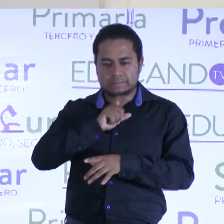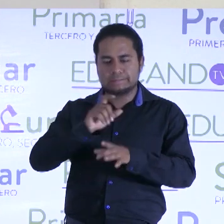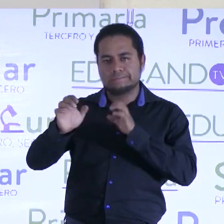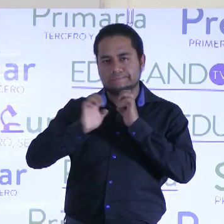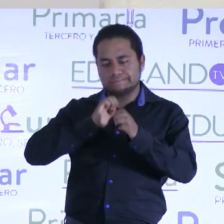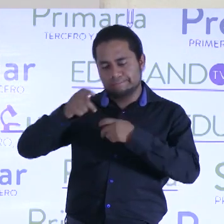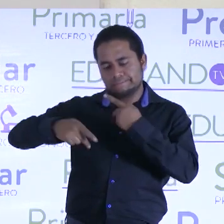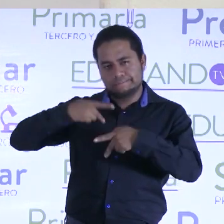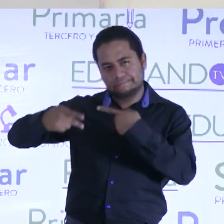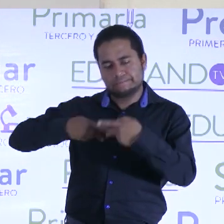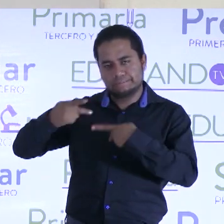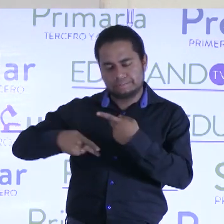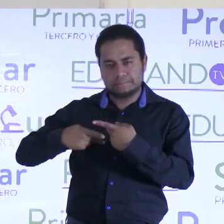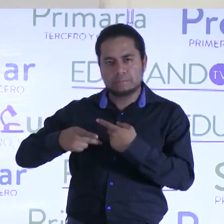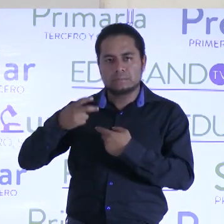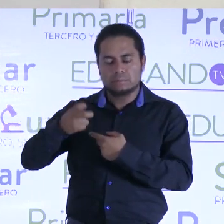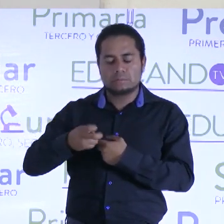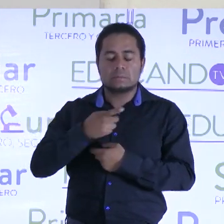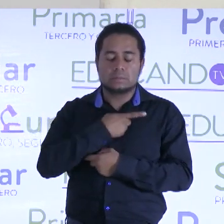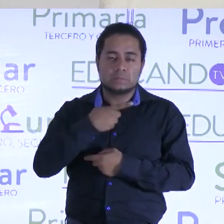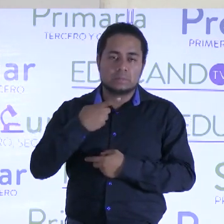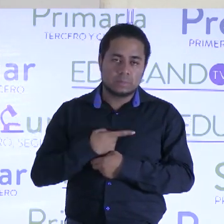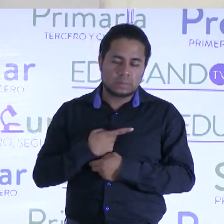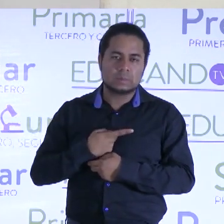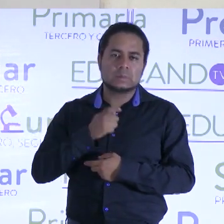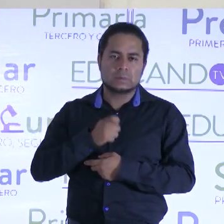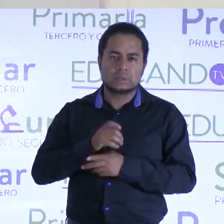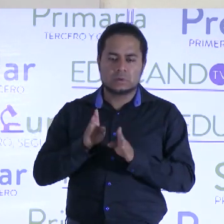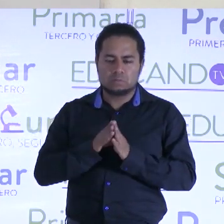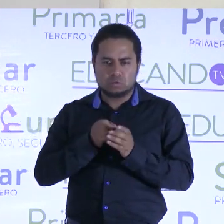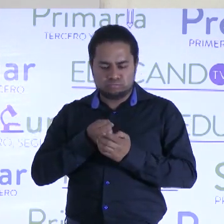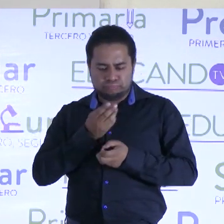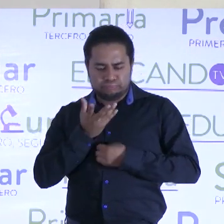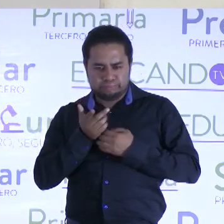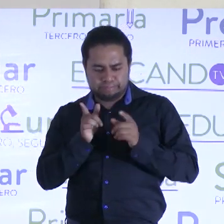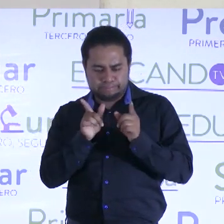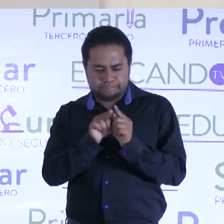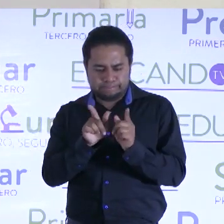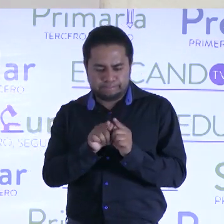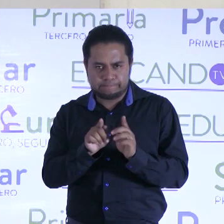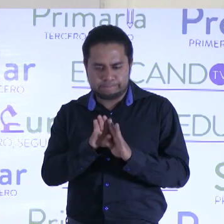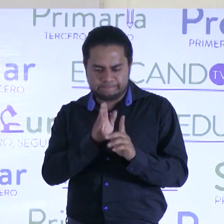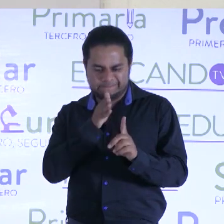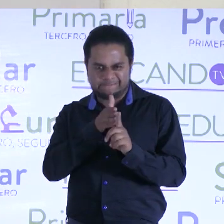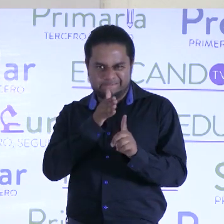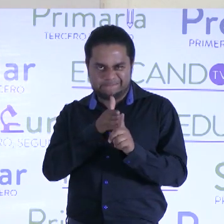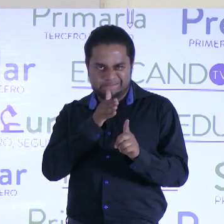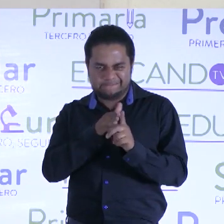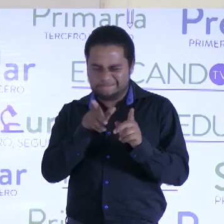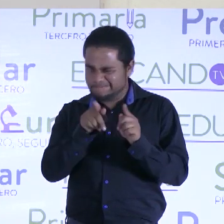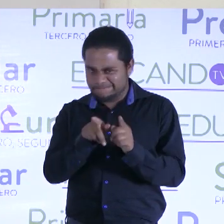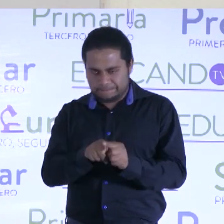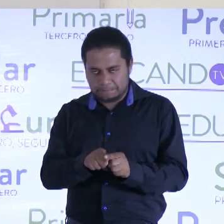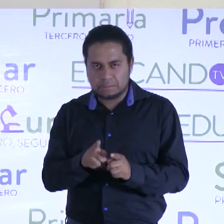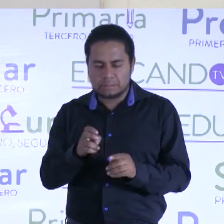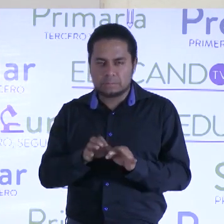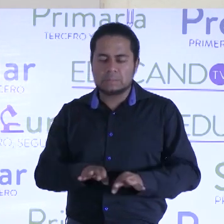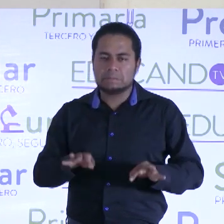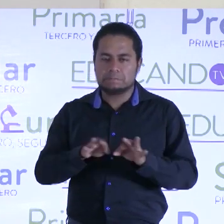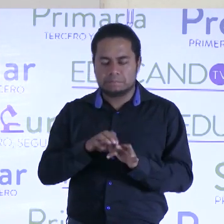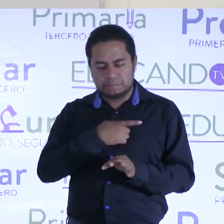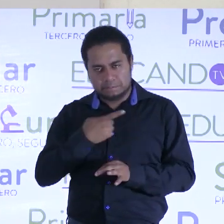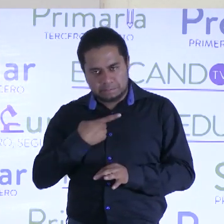nosotros demos al momento de estar como entrevistados tienen que ser muy precisos y